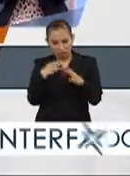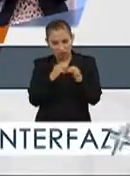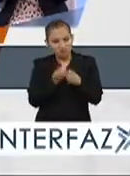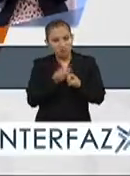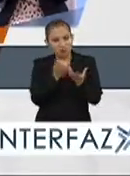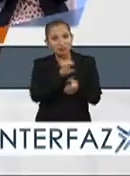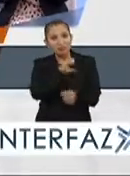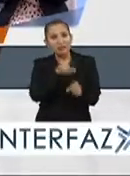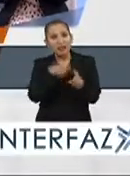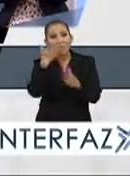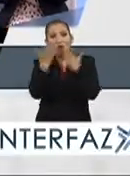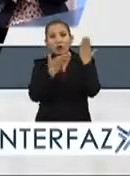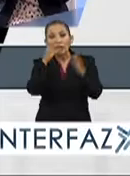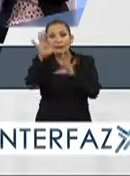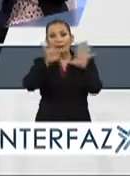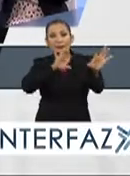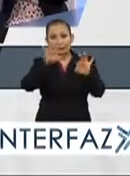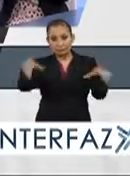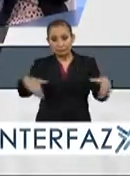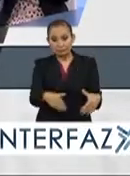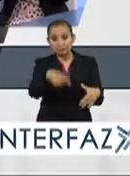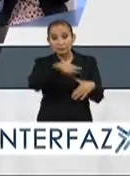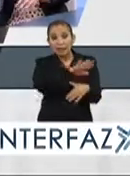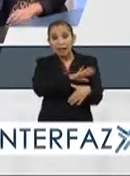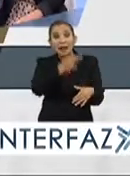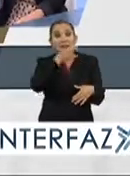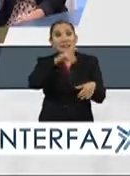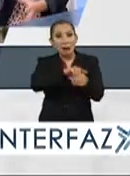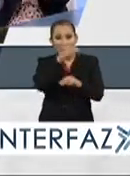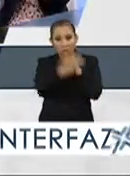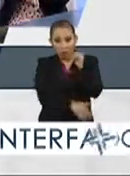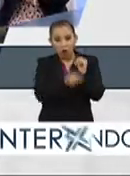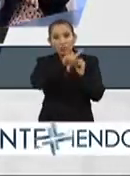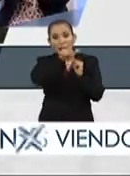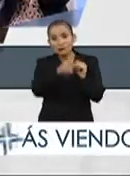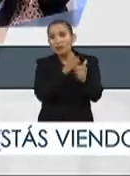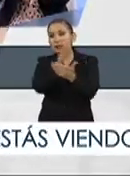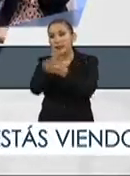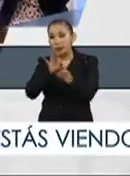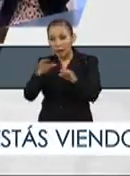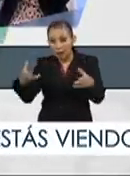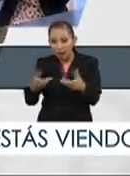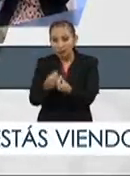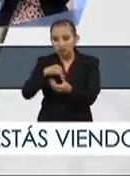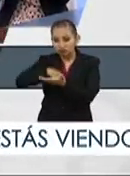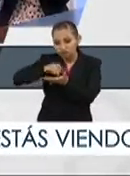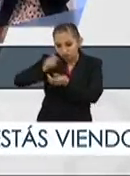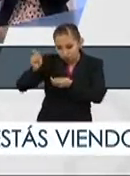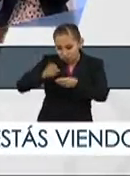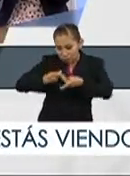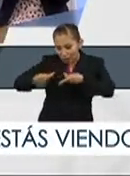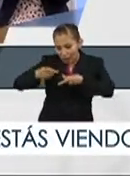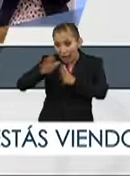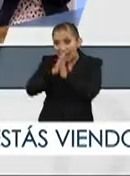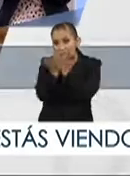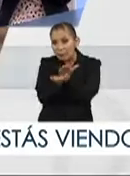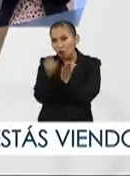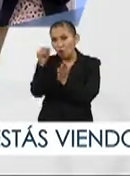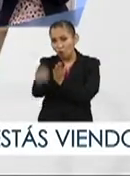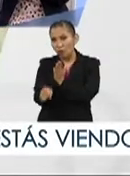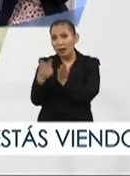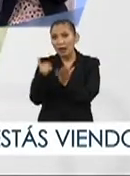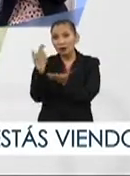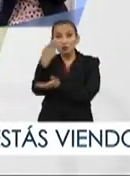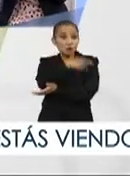pláticas especiales a los estudiantes seleccionados. Una vez que pasa el festival, vamos a estar trabajando con ellos convertirlos en la edición de un libro. Una parte de los estudiantes